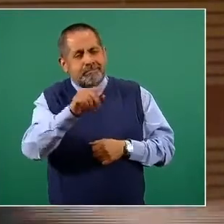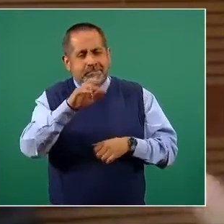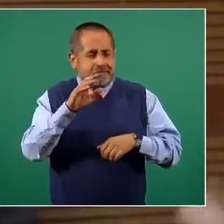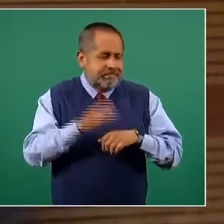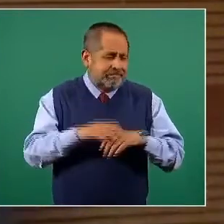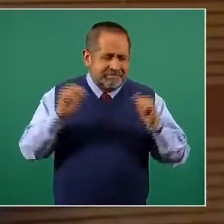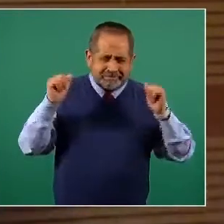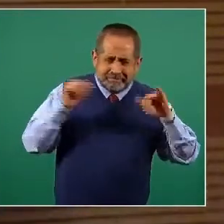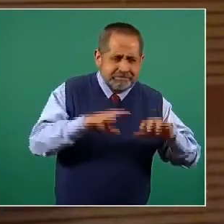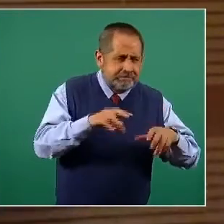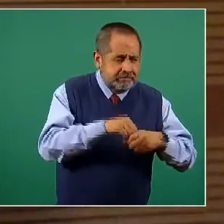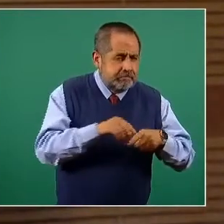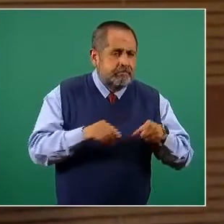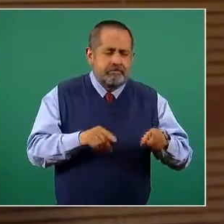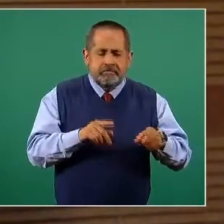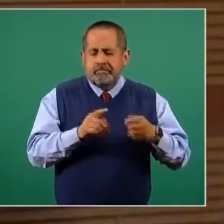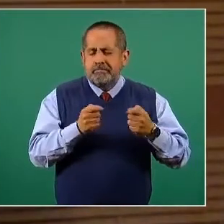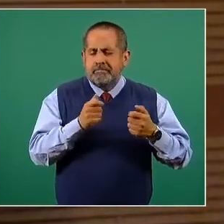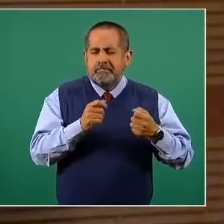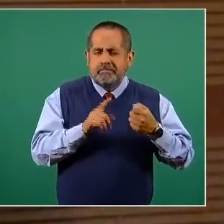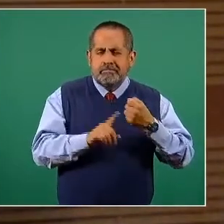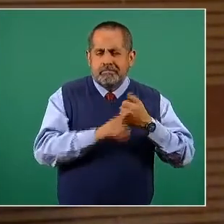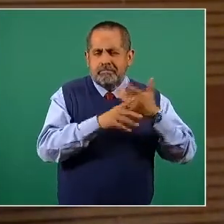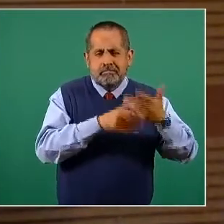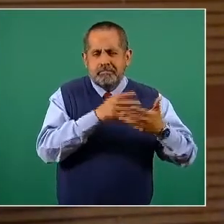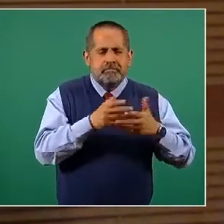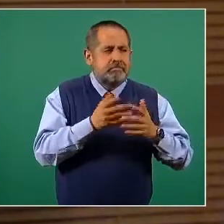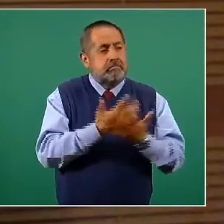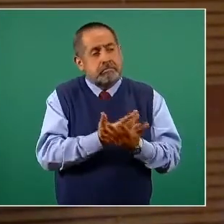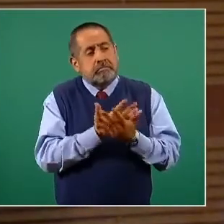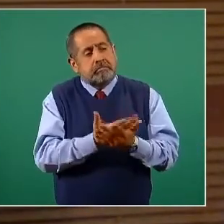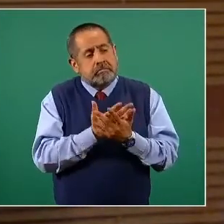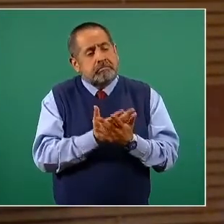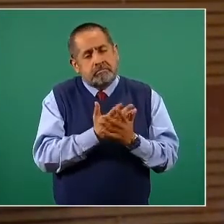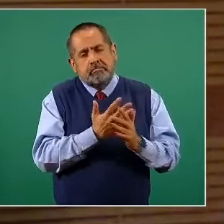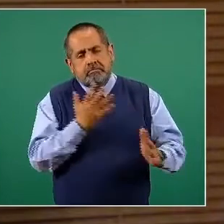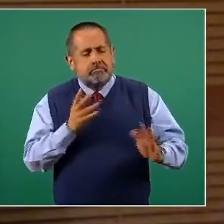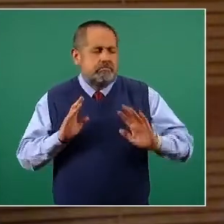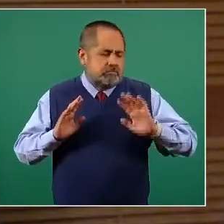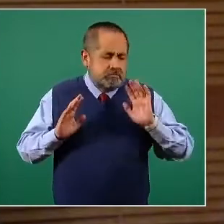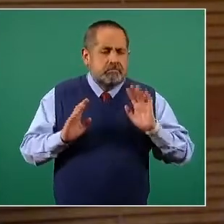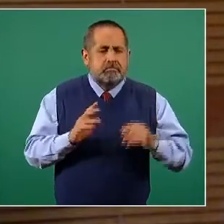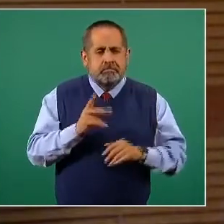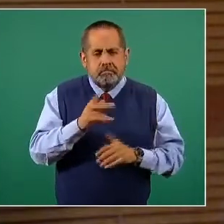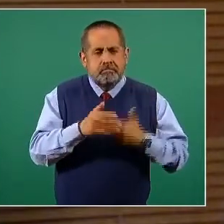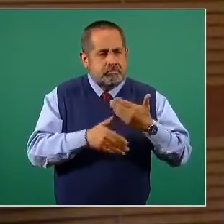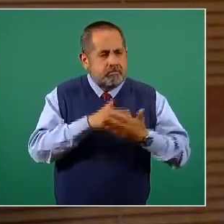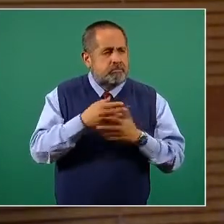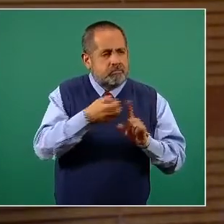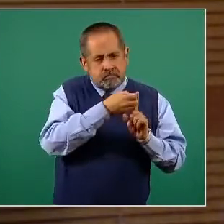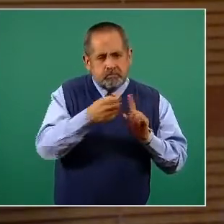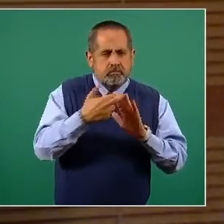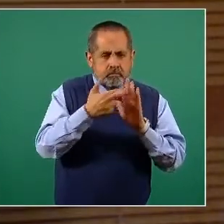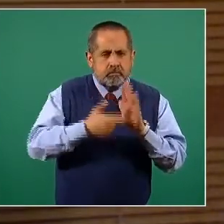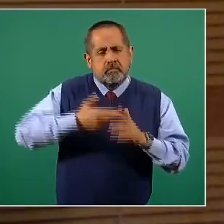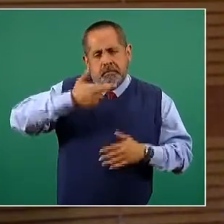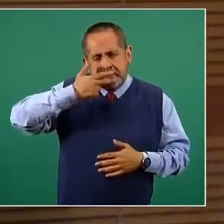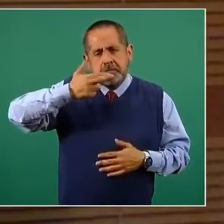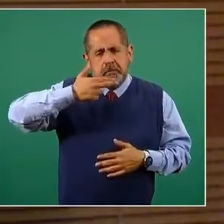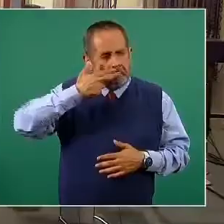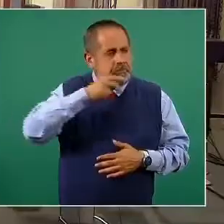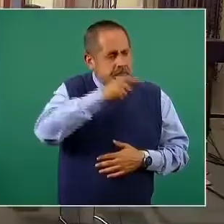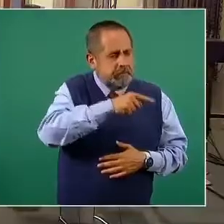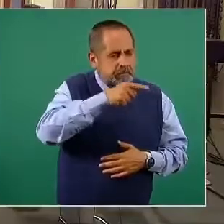demandas donde ha habido tiempos importantes de espera, y también se han ido mejorando los protocolos operativos para